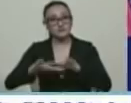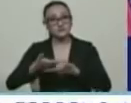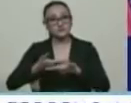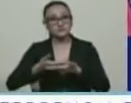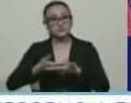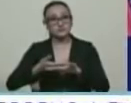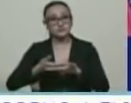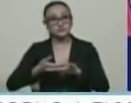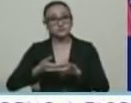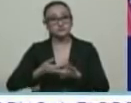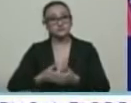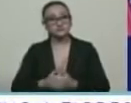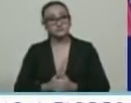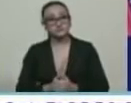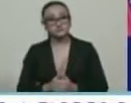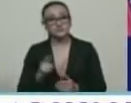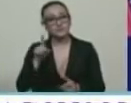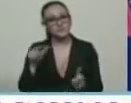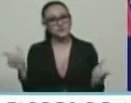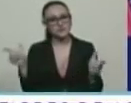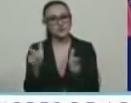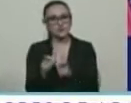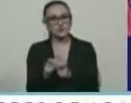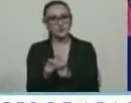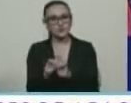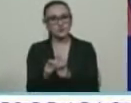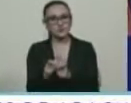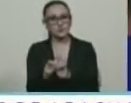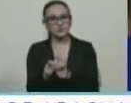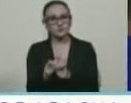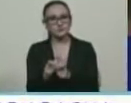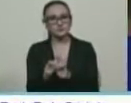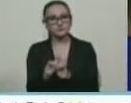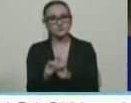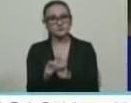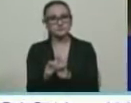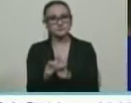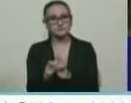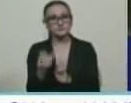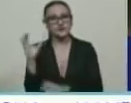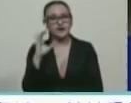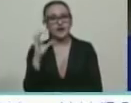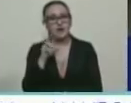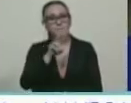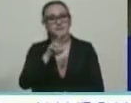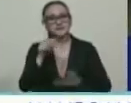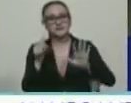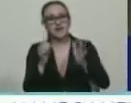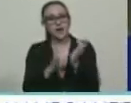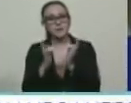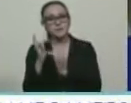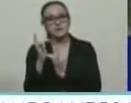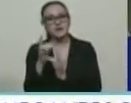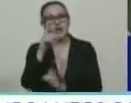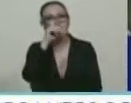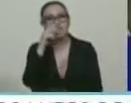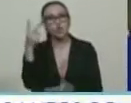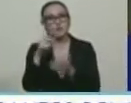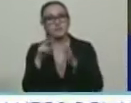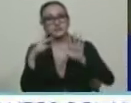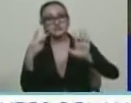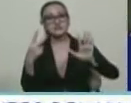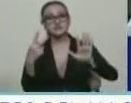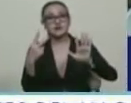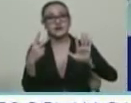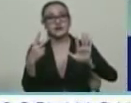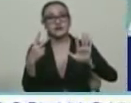también la reunión que tuvimos en Caracas en 26 de abril de 2017 han